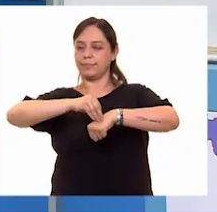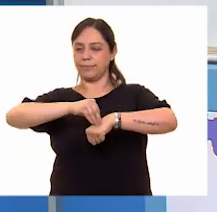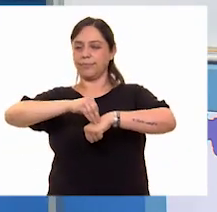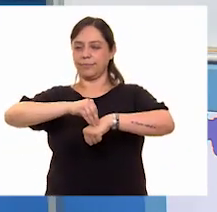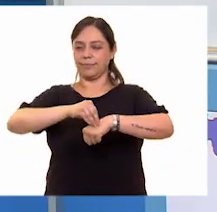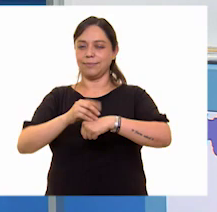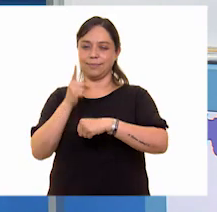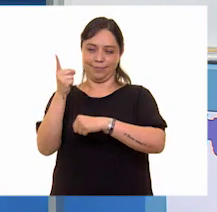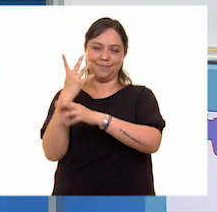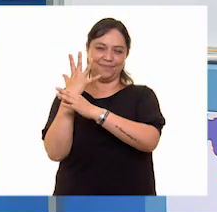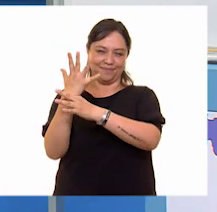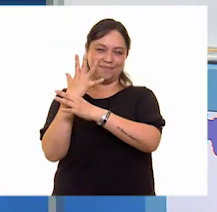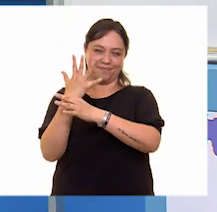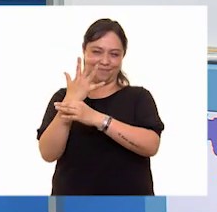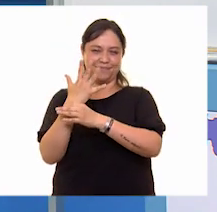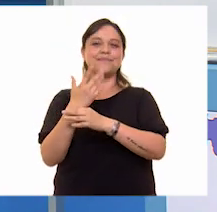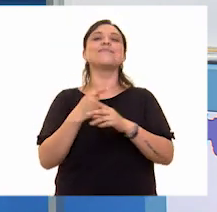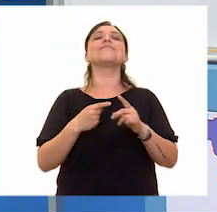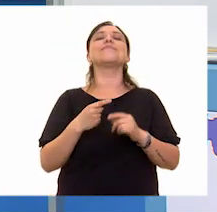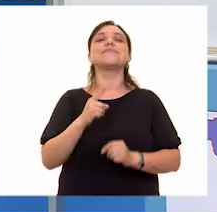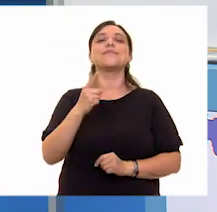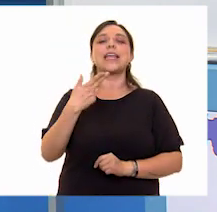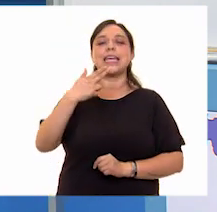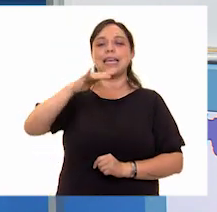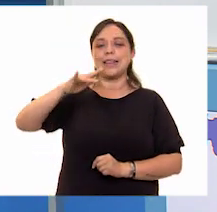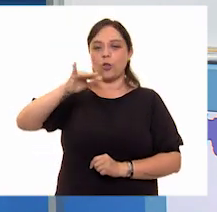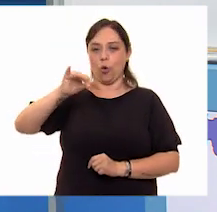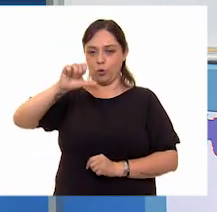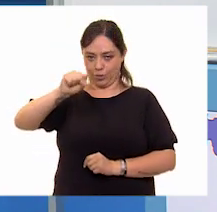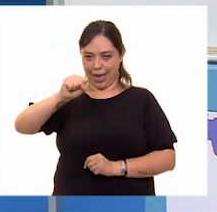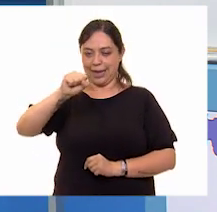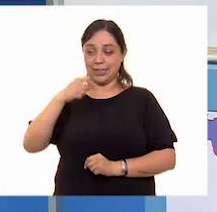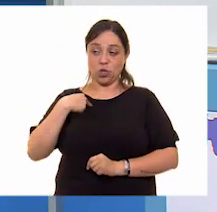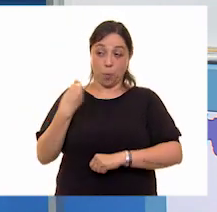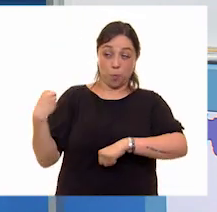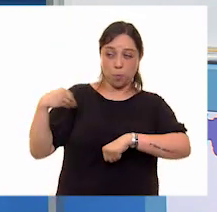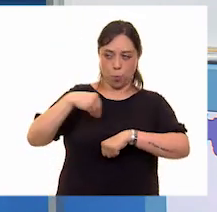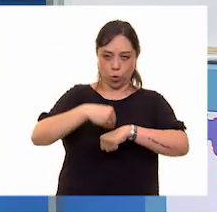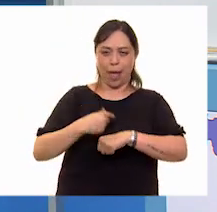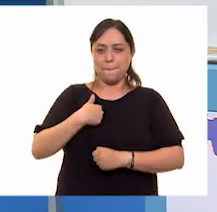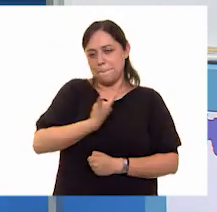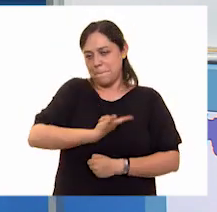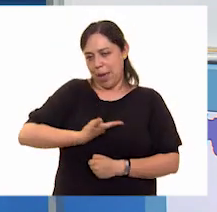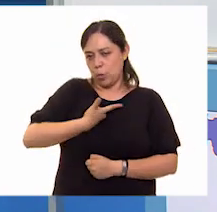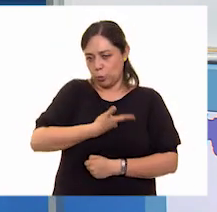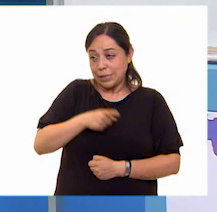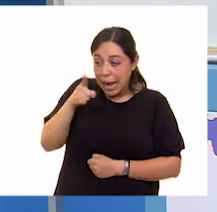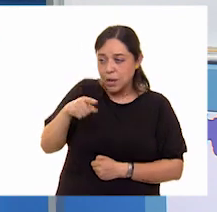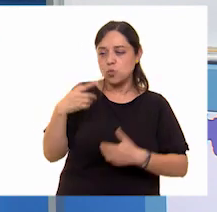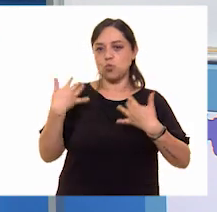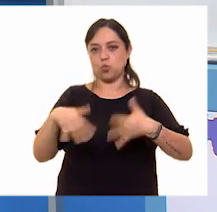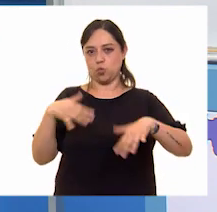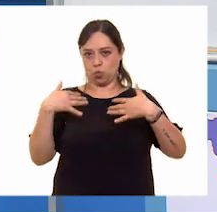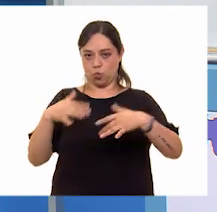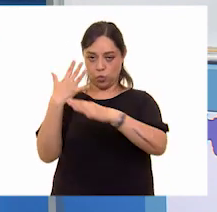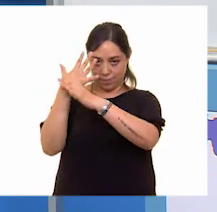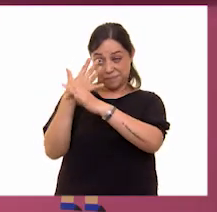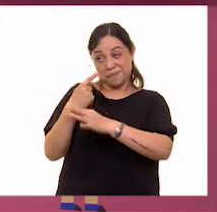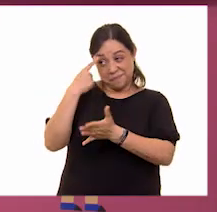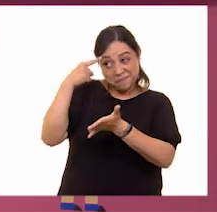nos dijo Francisco Hinojosa a la conclusión, porque me parece una apreciación muy valiosa. ¿Ustedes no lo